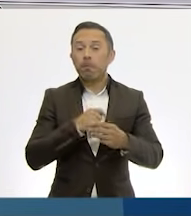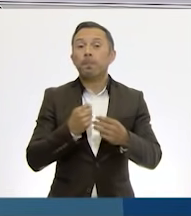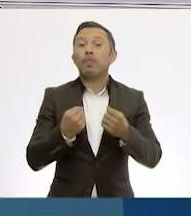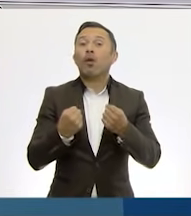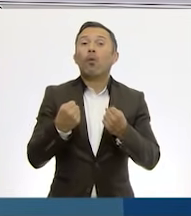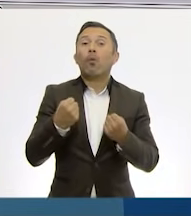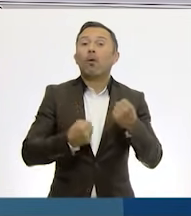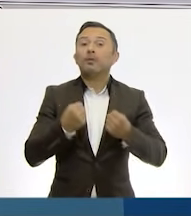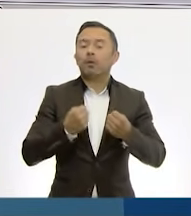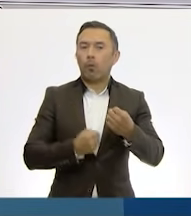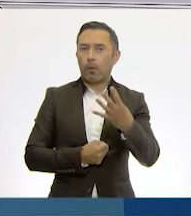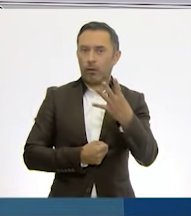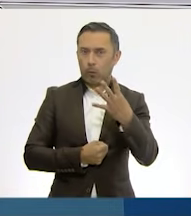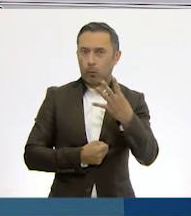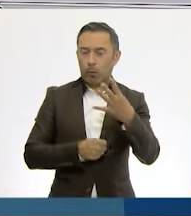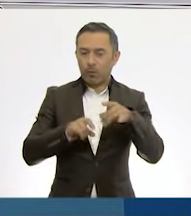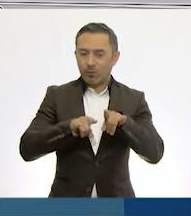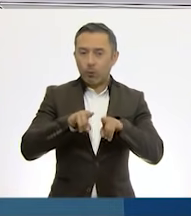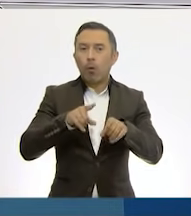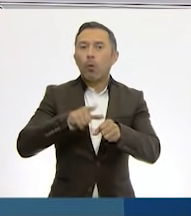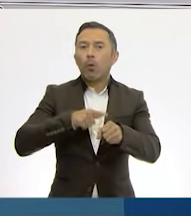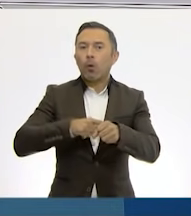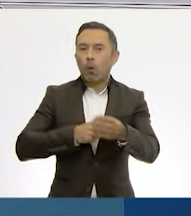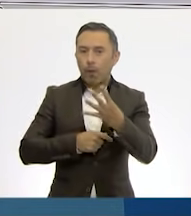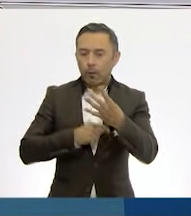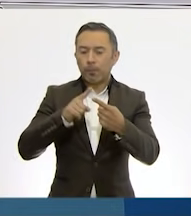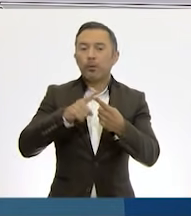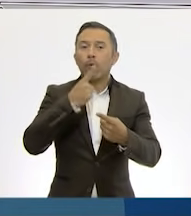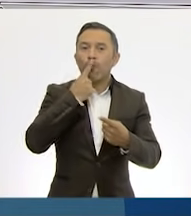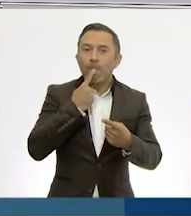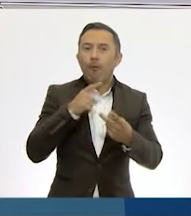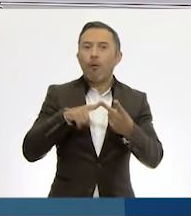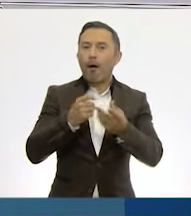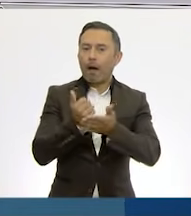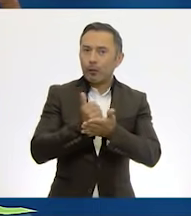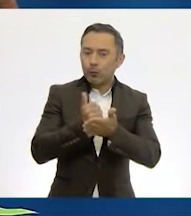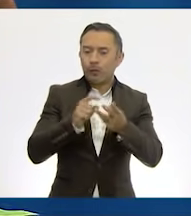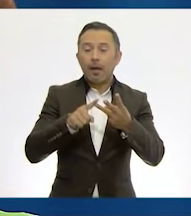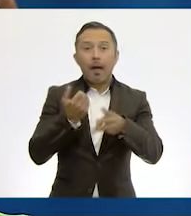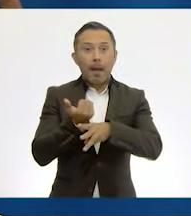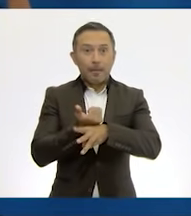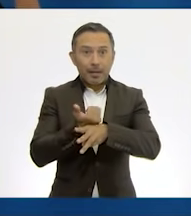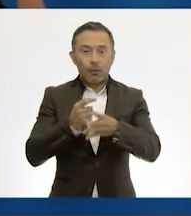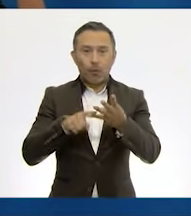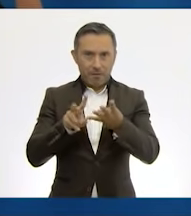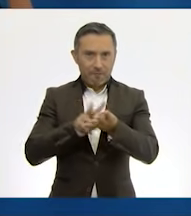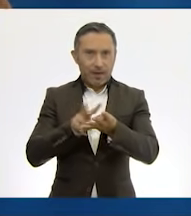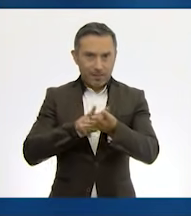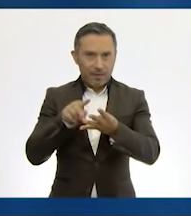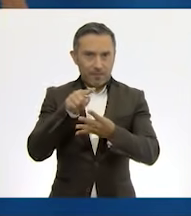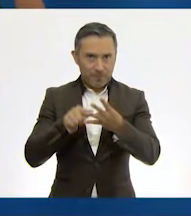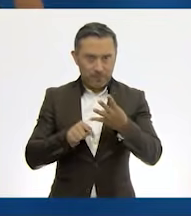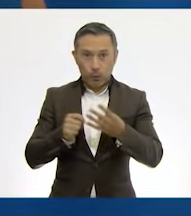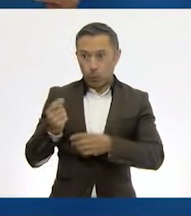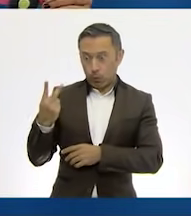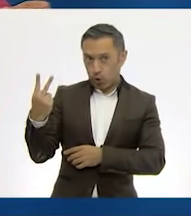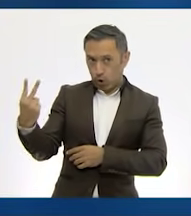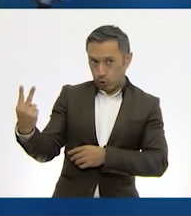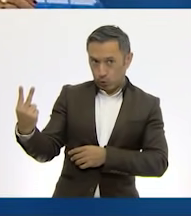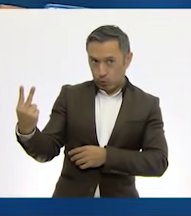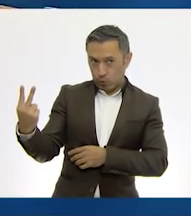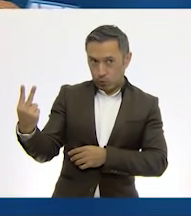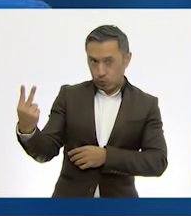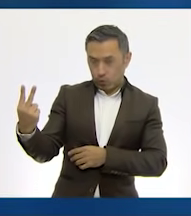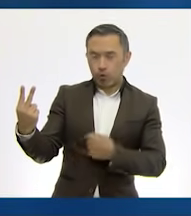Son de cuatro colores, es rojo, azul, amarillo y verde. María, tú vas a mover dos y yo voy a mover